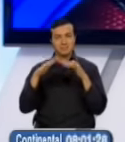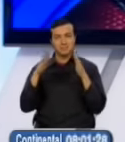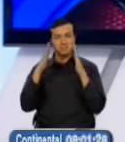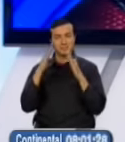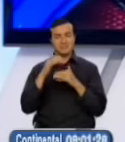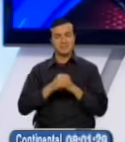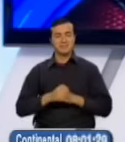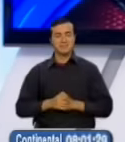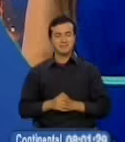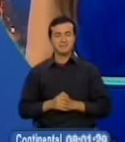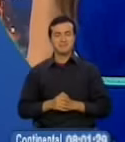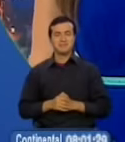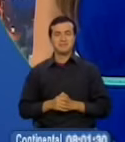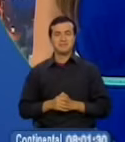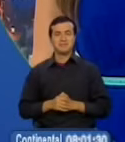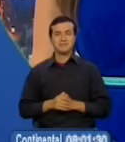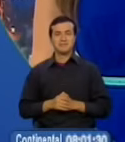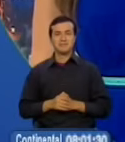Buen día para todos.